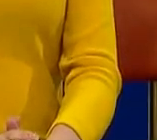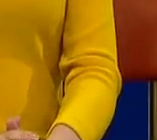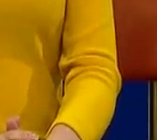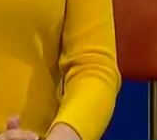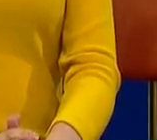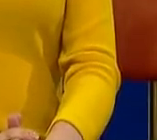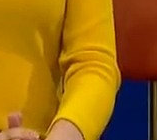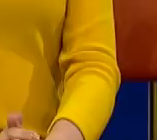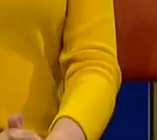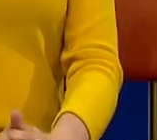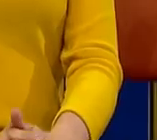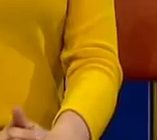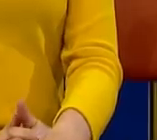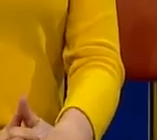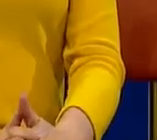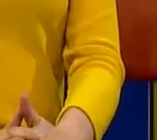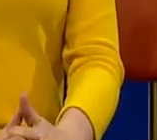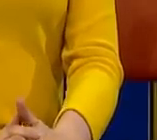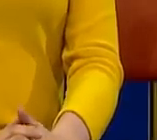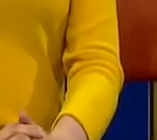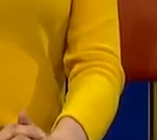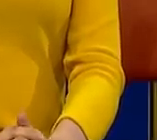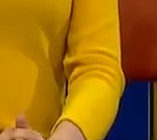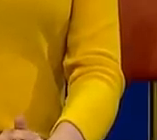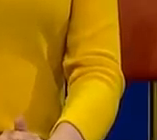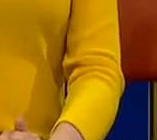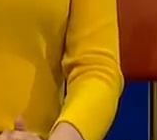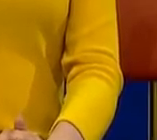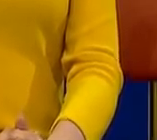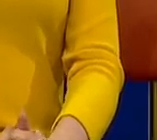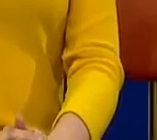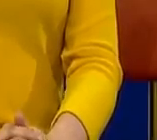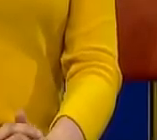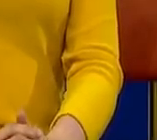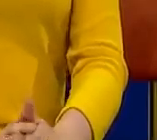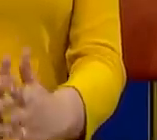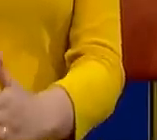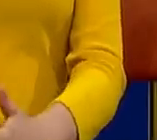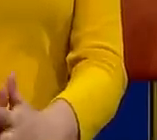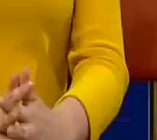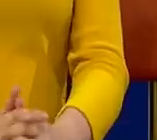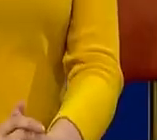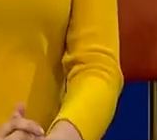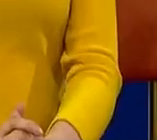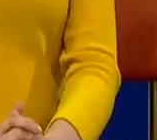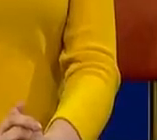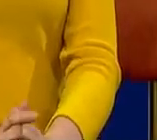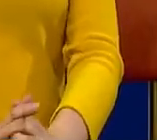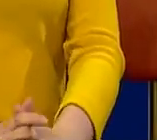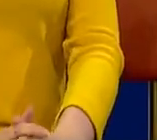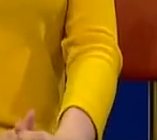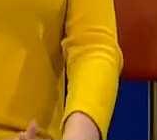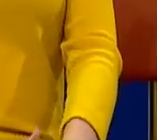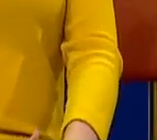el atentado que sufrió Teleamazonas Guayaquil este domingo en horas de la madrugada, cuando un artefacto explosivo